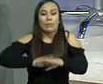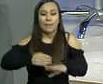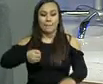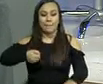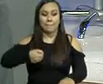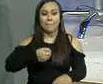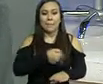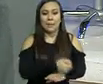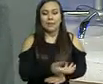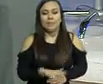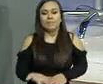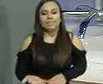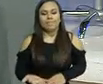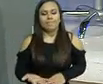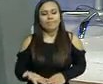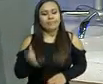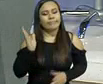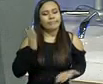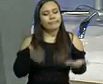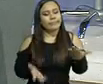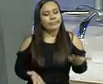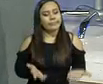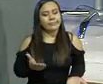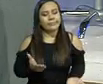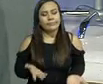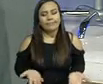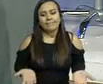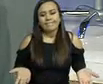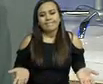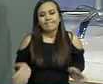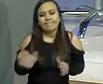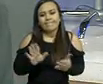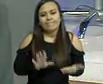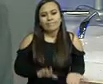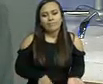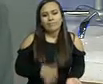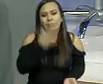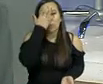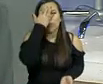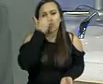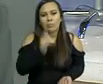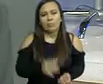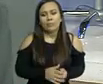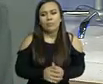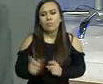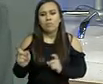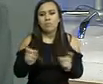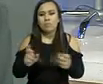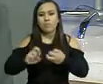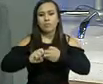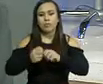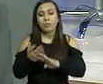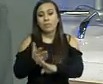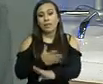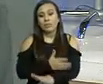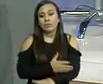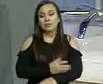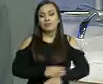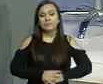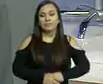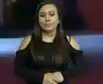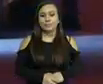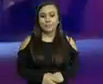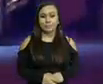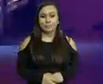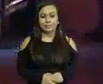sería nada más ni nada menos mi querido san luís y amables televidentes que un ajuste de cuentas veamos